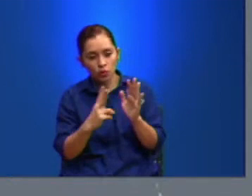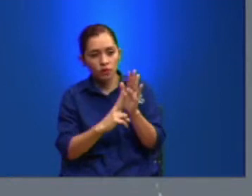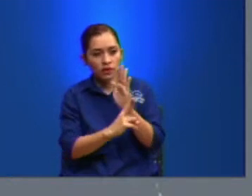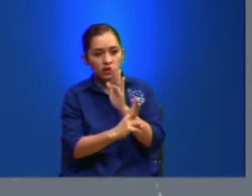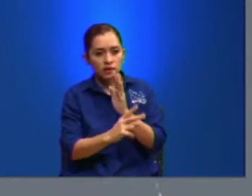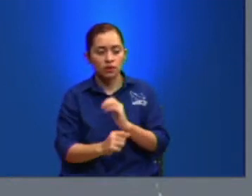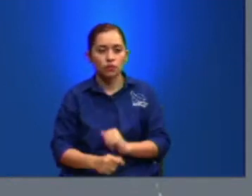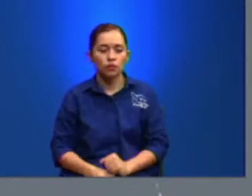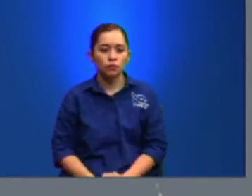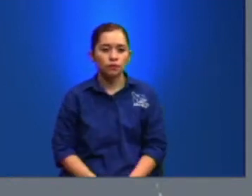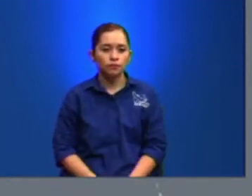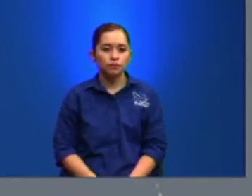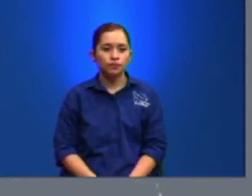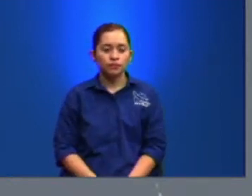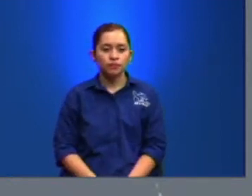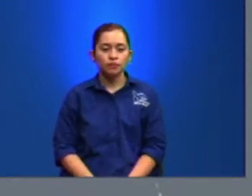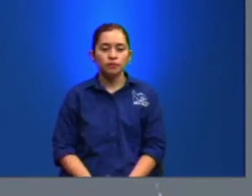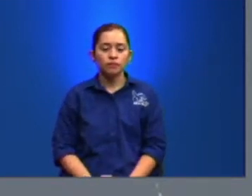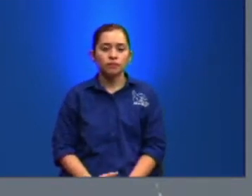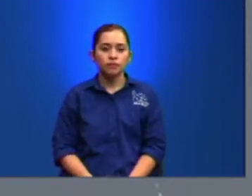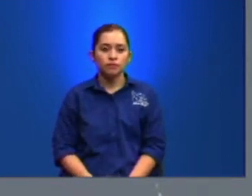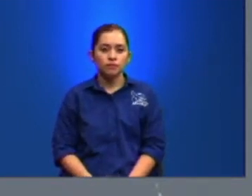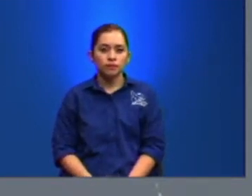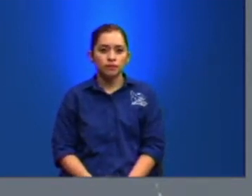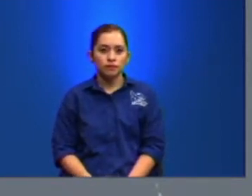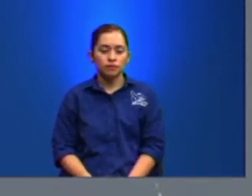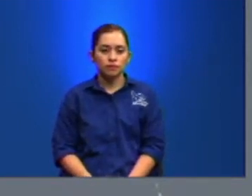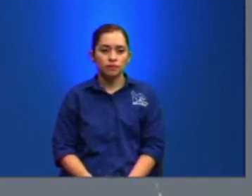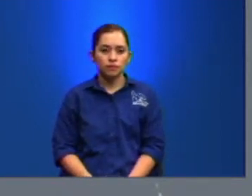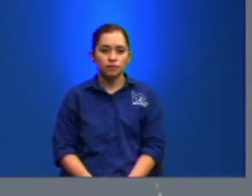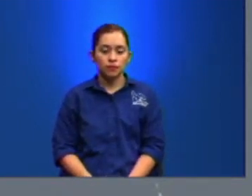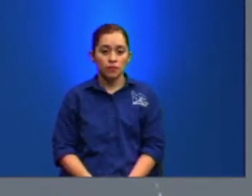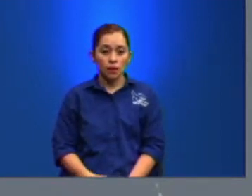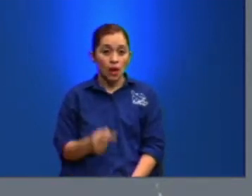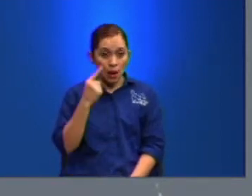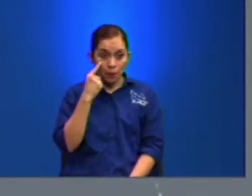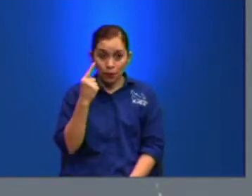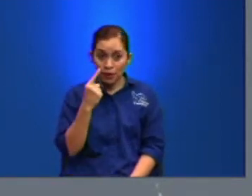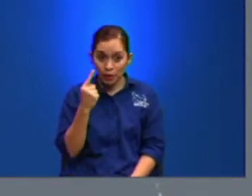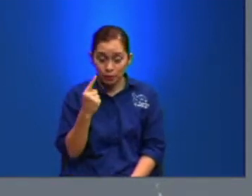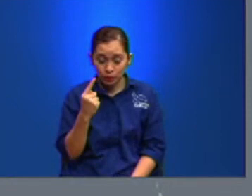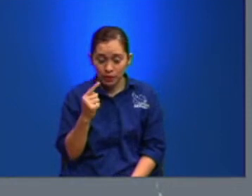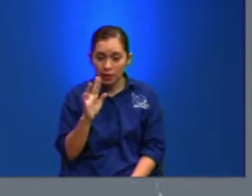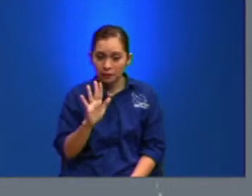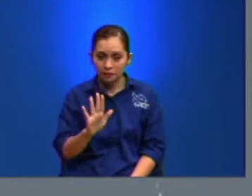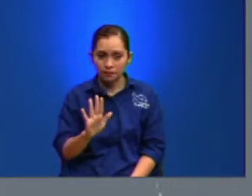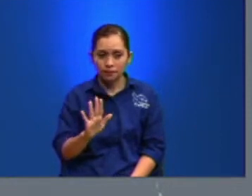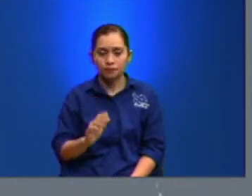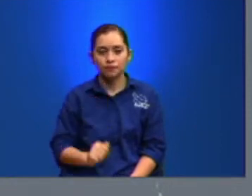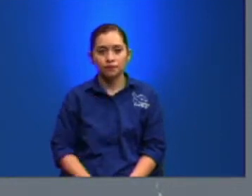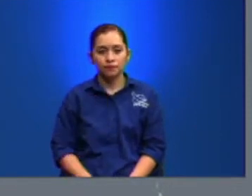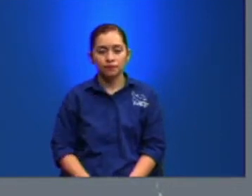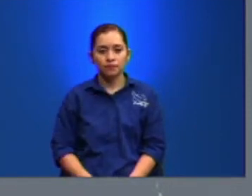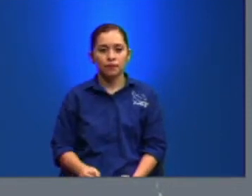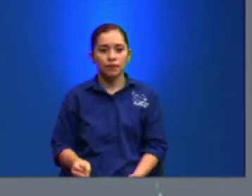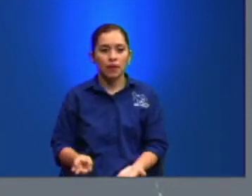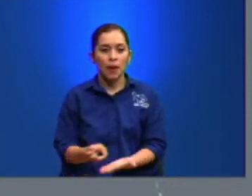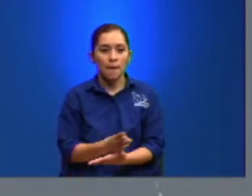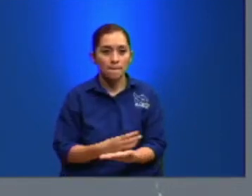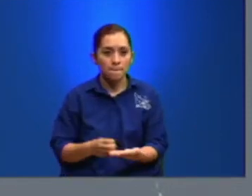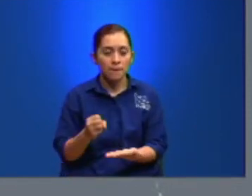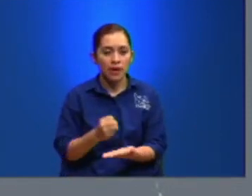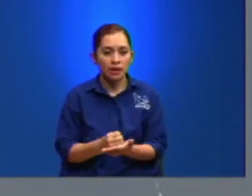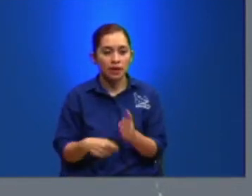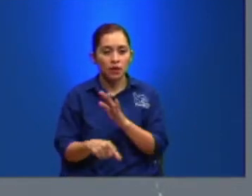y no lo tengo aquí luego tenemos más adelante déjeme que lo busque aquí lo tengo yo miré mateo 13 25